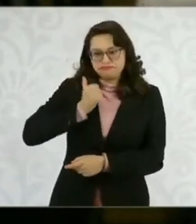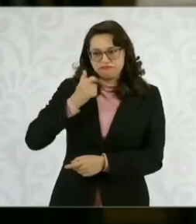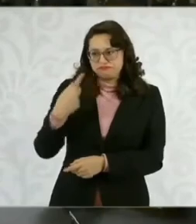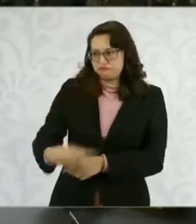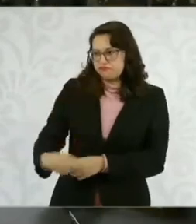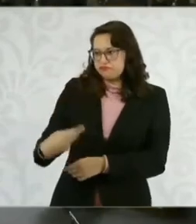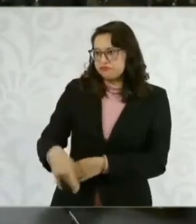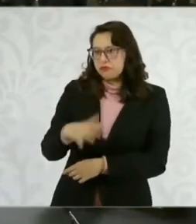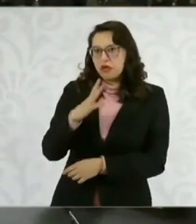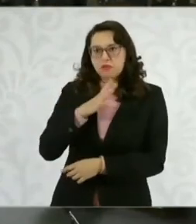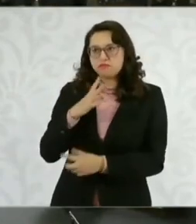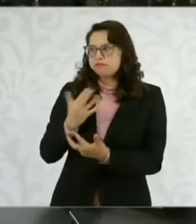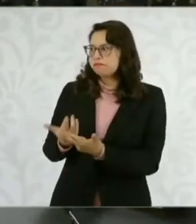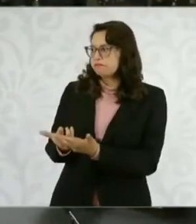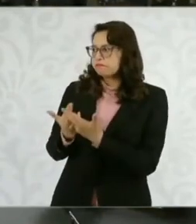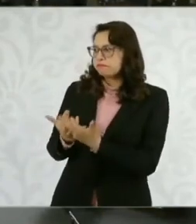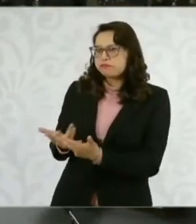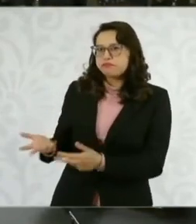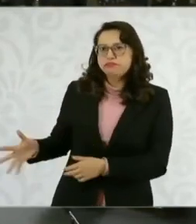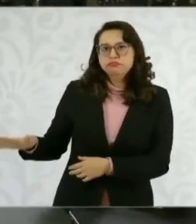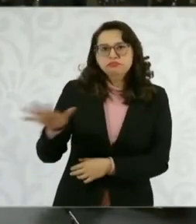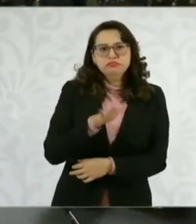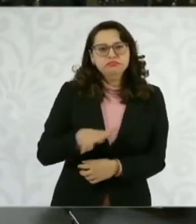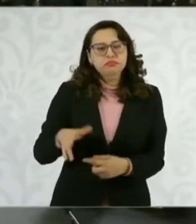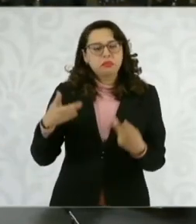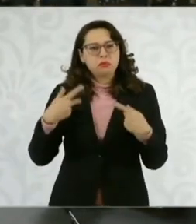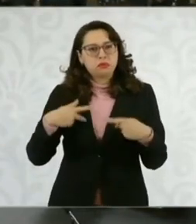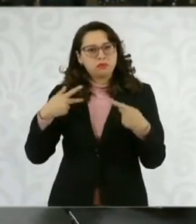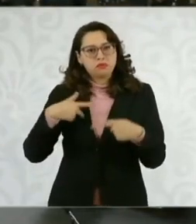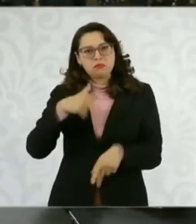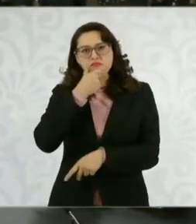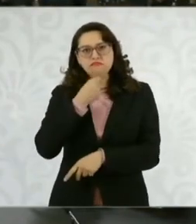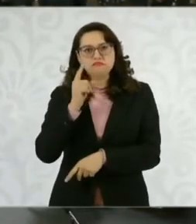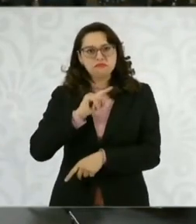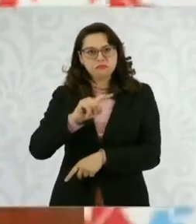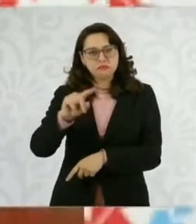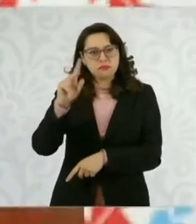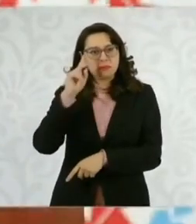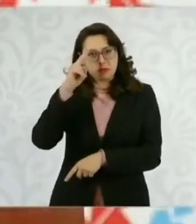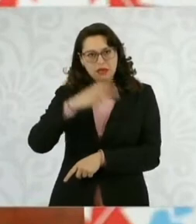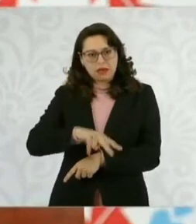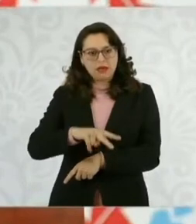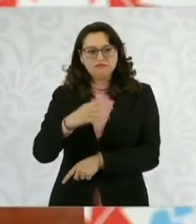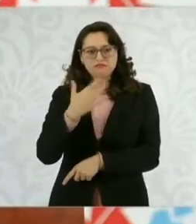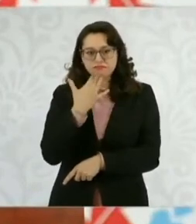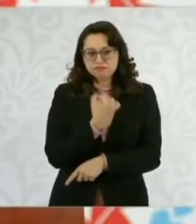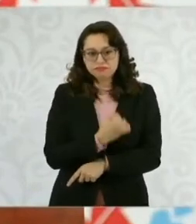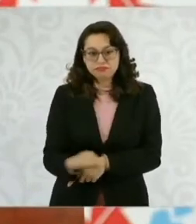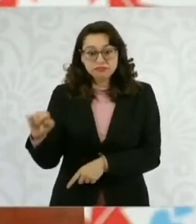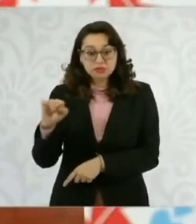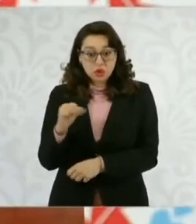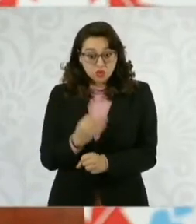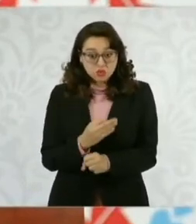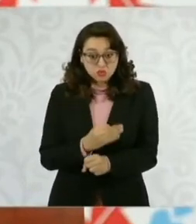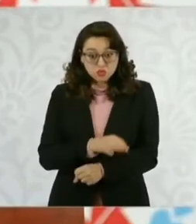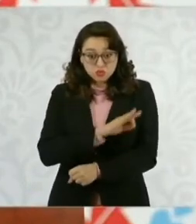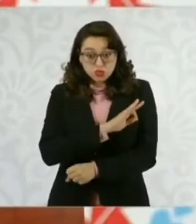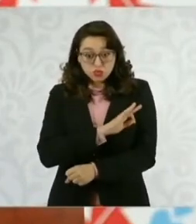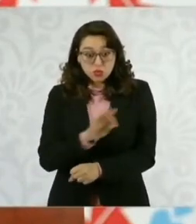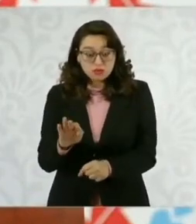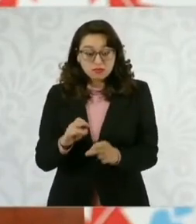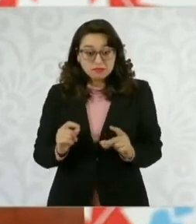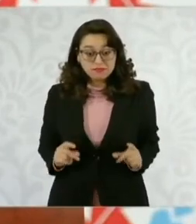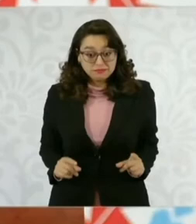recursos naturales, el talento de la mano y mente de obra mexicanos. Entonces preguntarles si estamos realmente en la orilla de esta